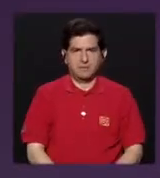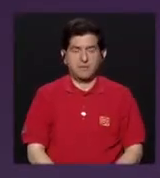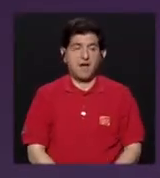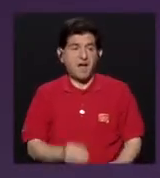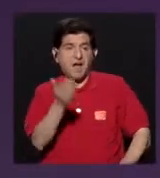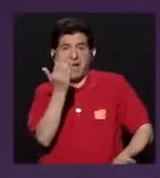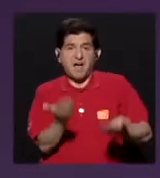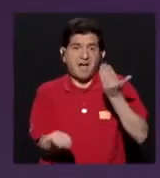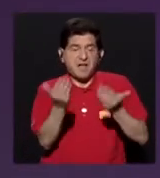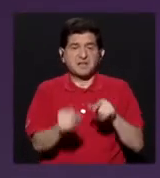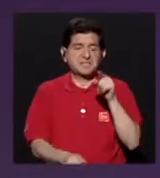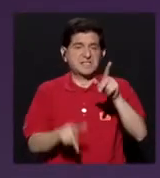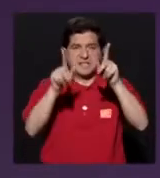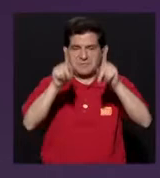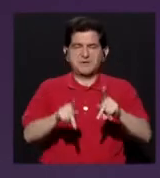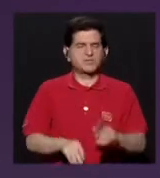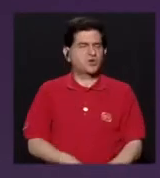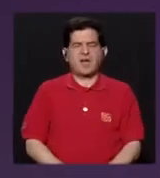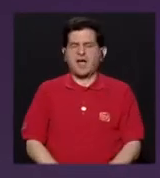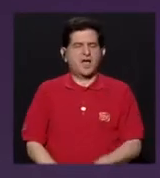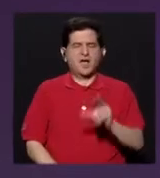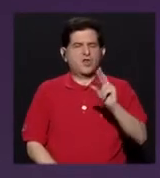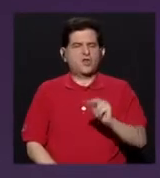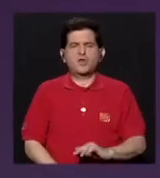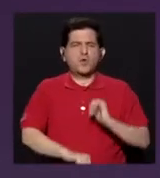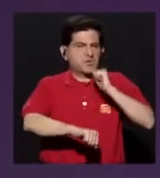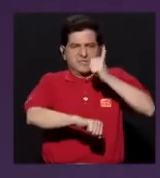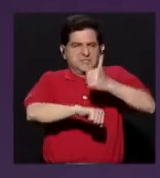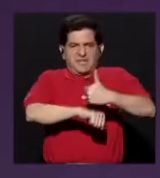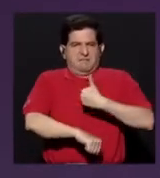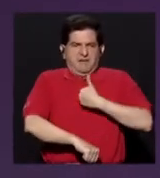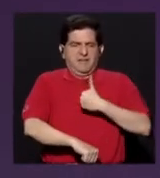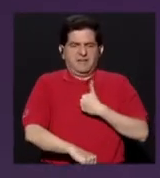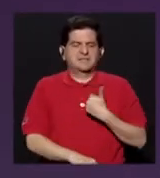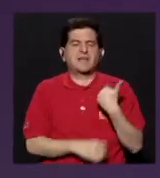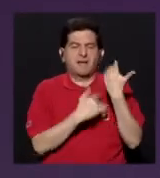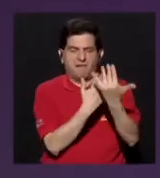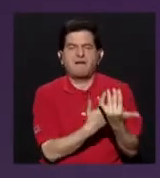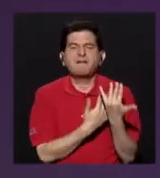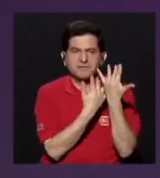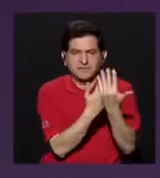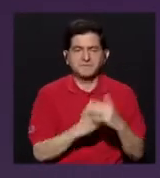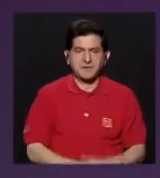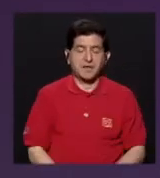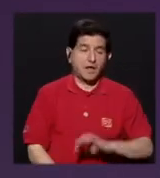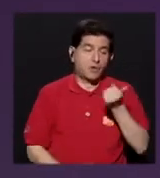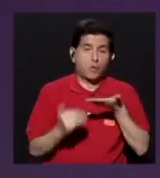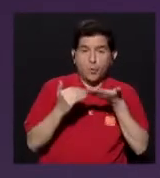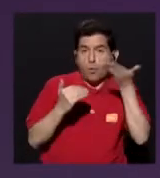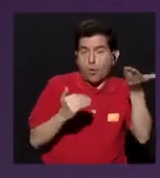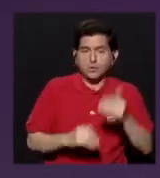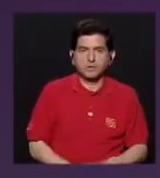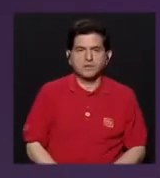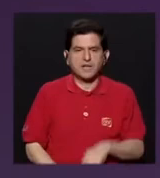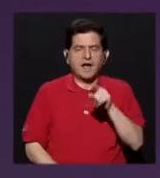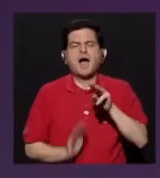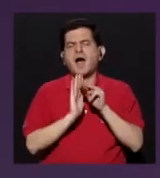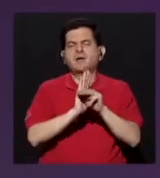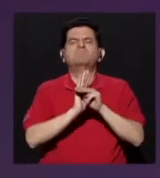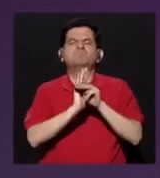que tal vez no se ha definido, ¿verdad? Que hay que darle tiempo a que se defina. La otra cosa es que es una